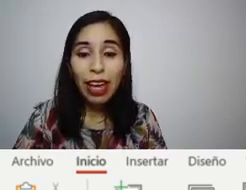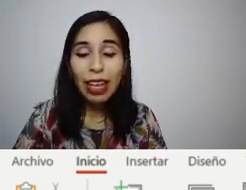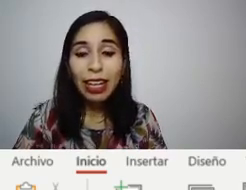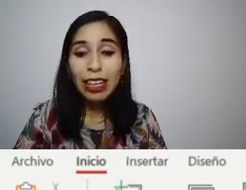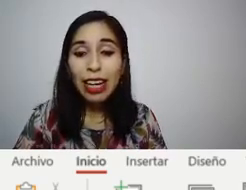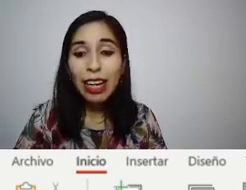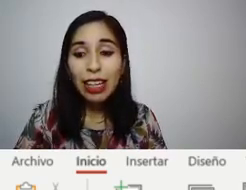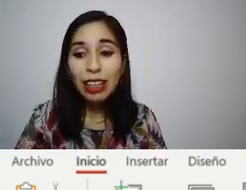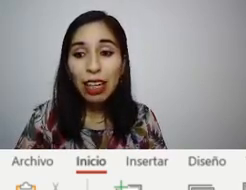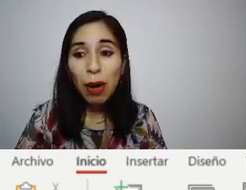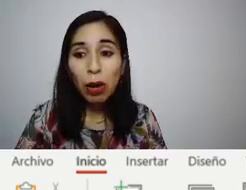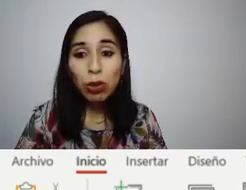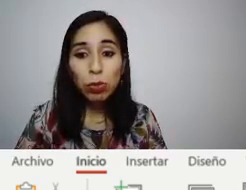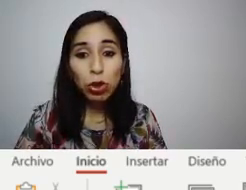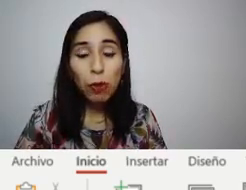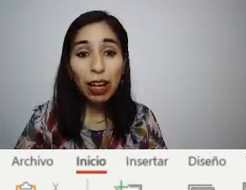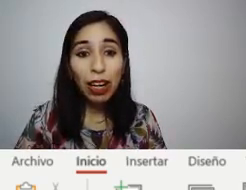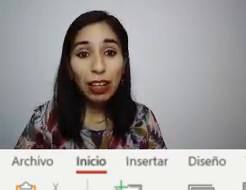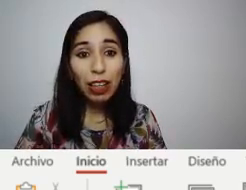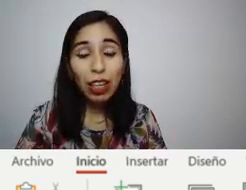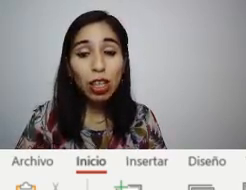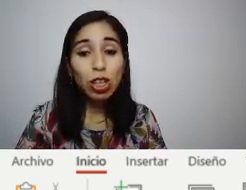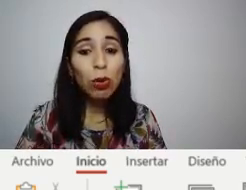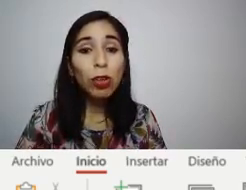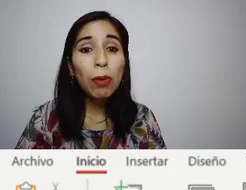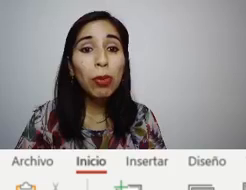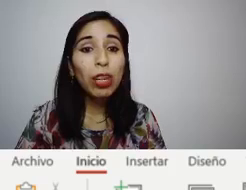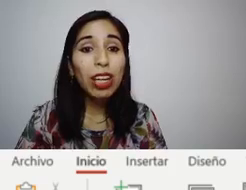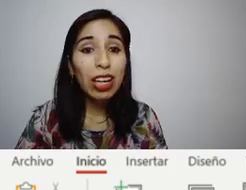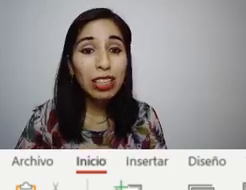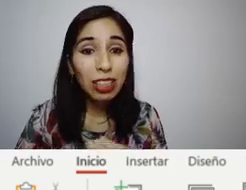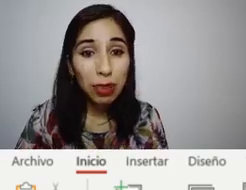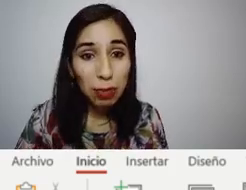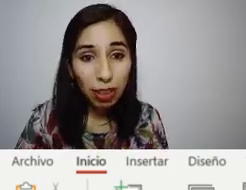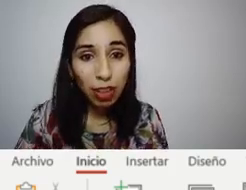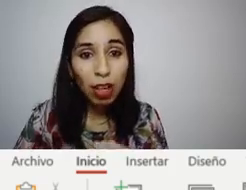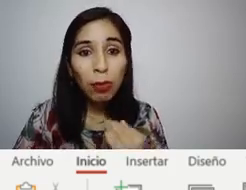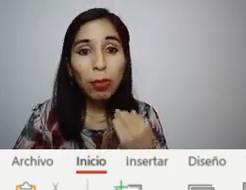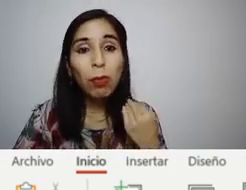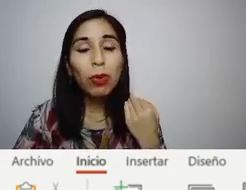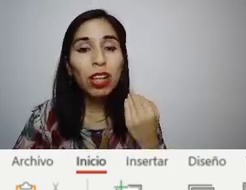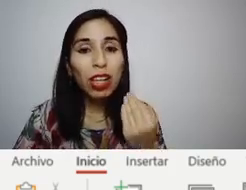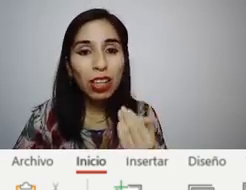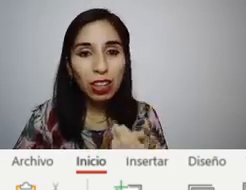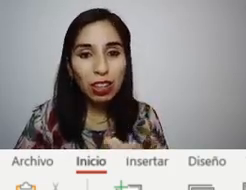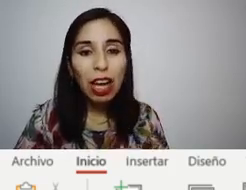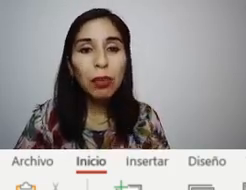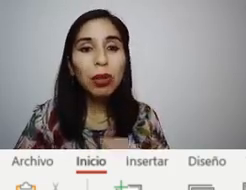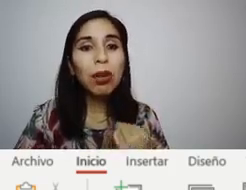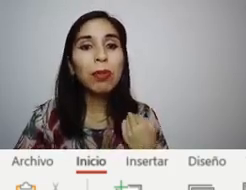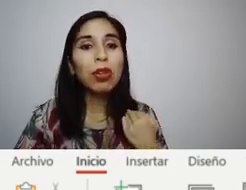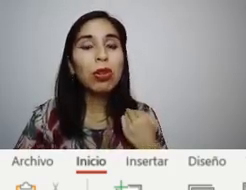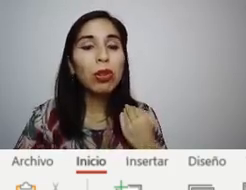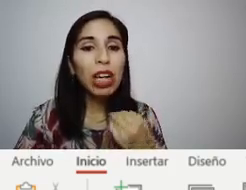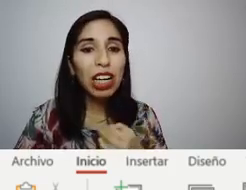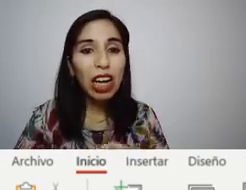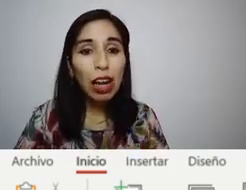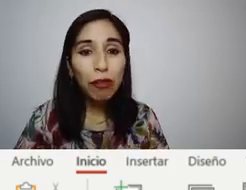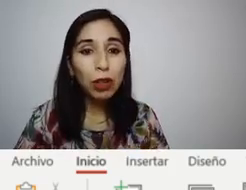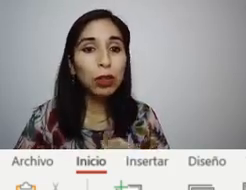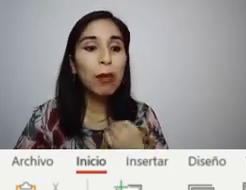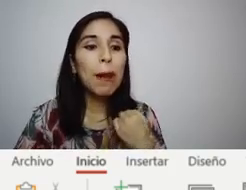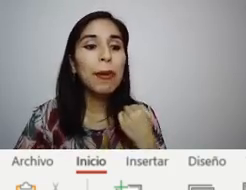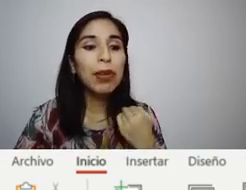el que en el área de trabajo es mucho más grande y yo voy a poder escribir voy a poder editar voy a poder colocar